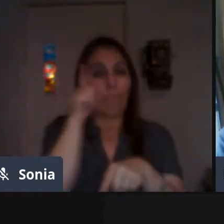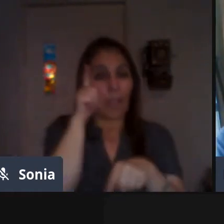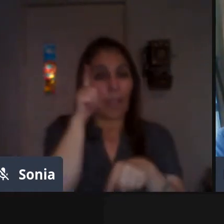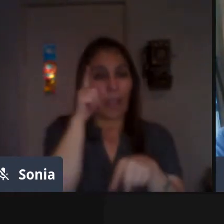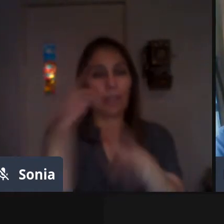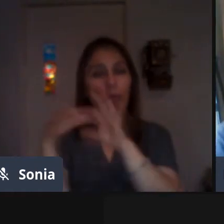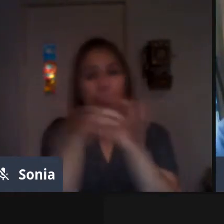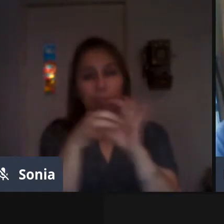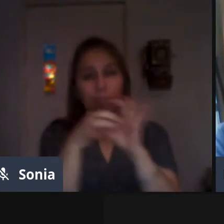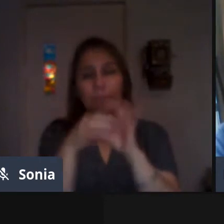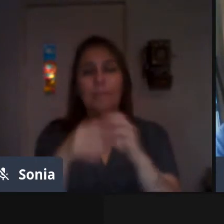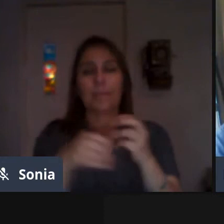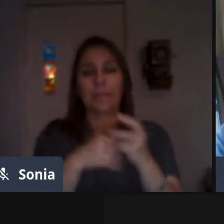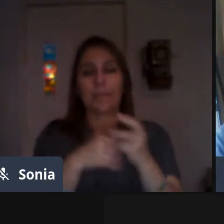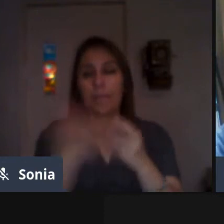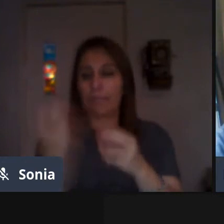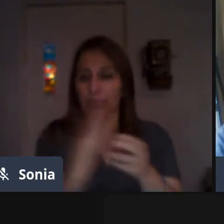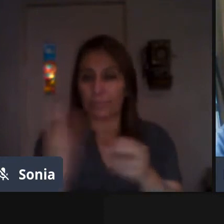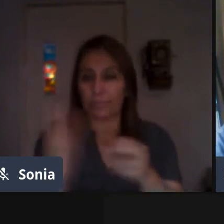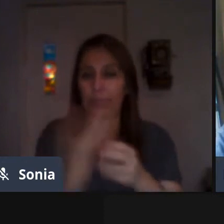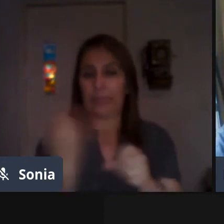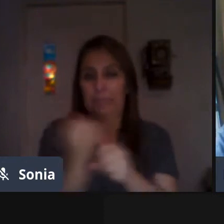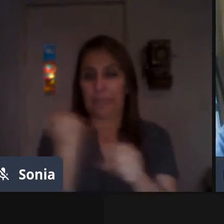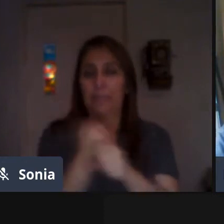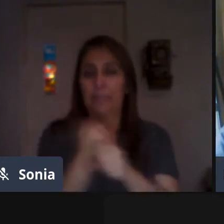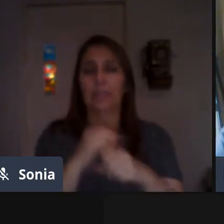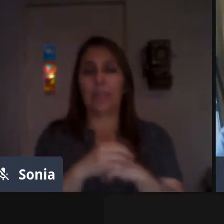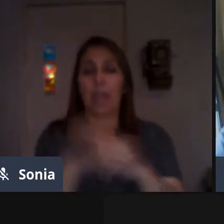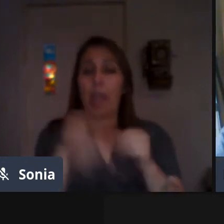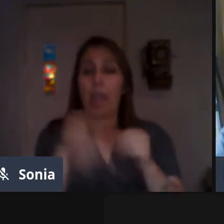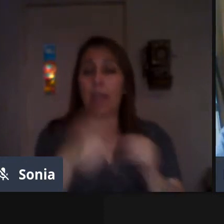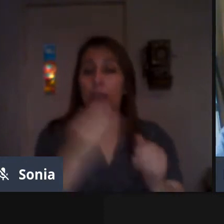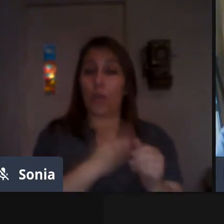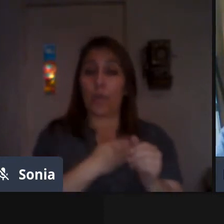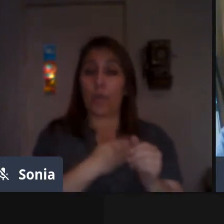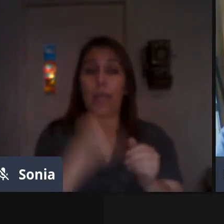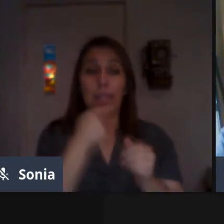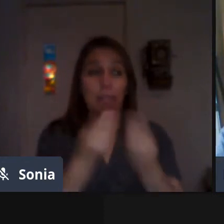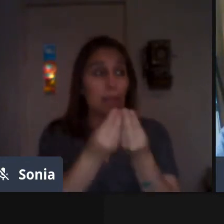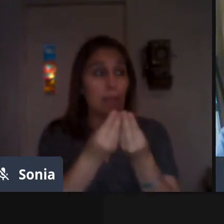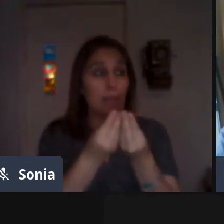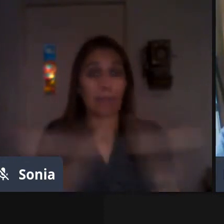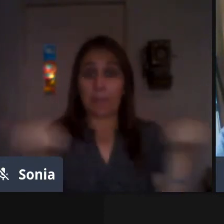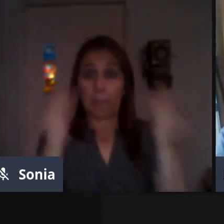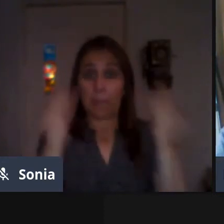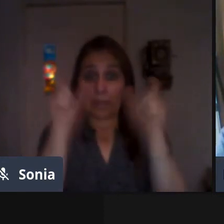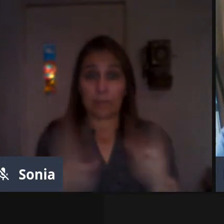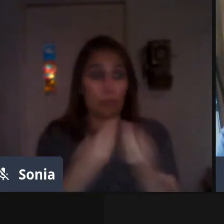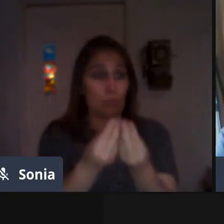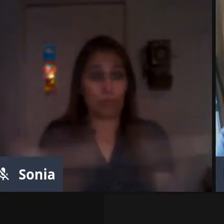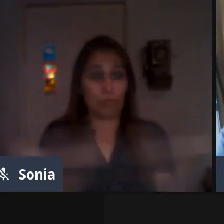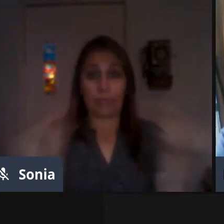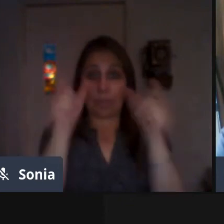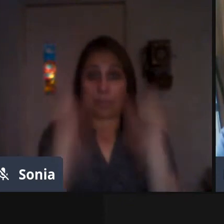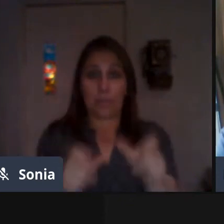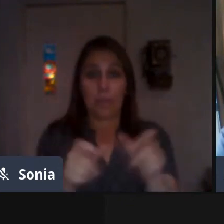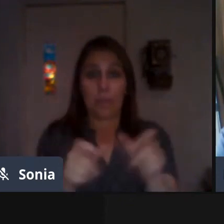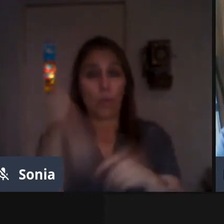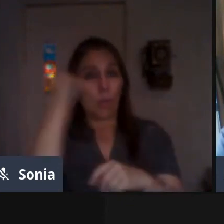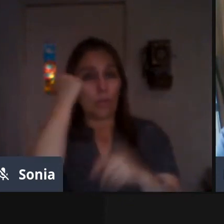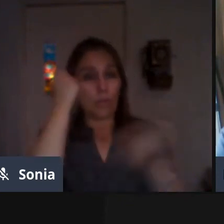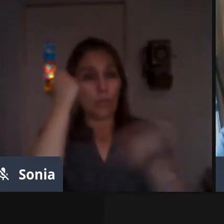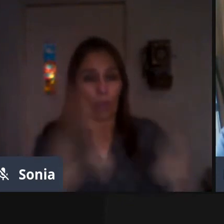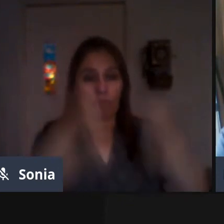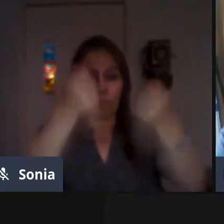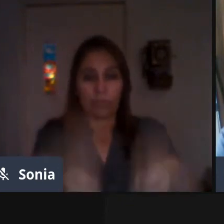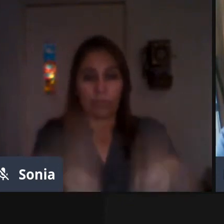y resulta que incluso esta novela donde nos hablan de desaparecidos una maestra milena la llevó a niños de 7 y 8 años